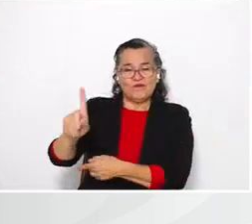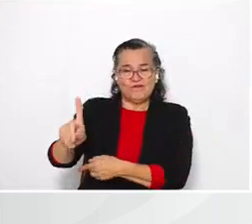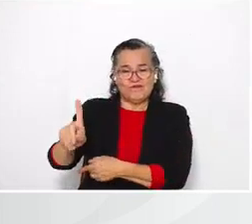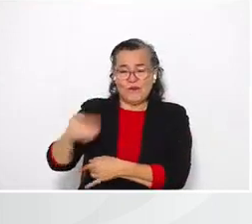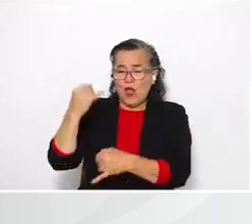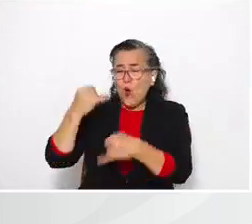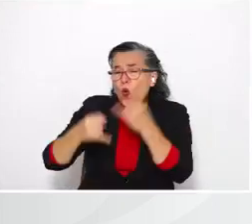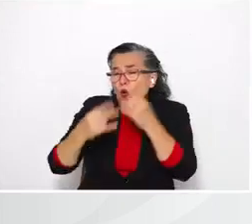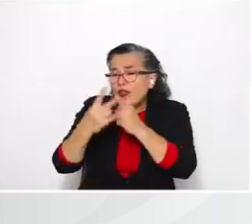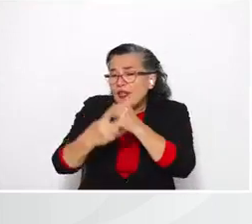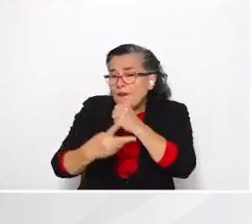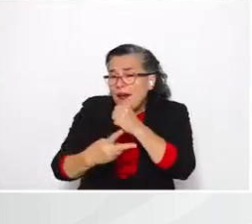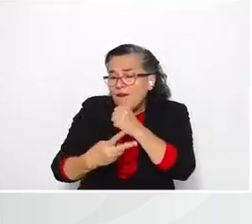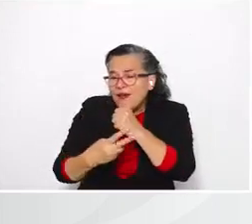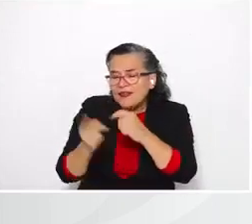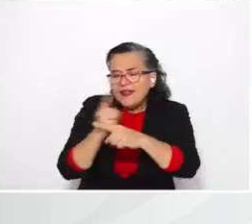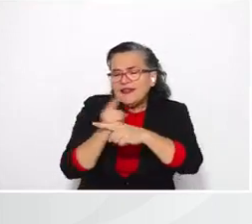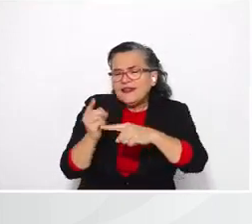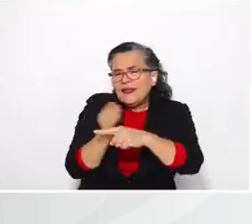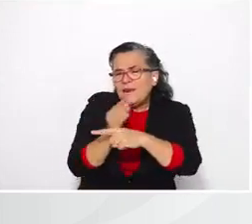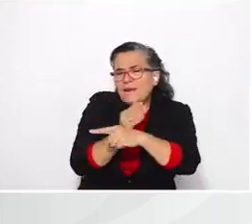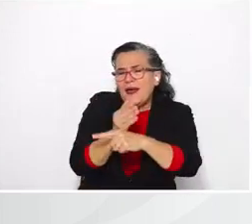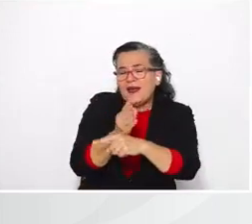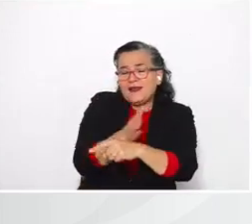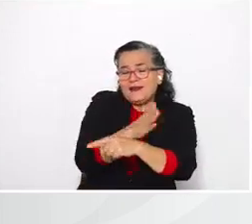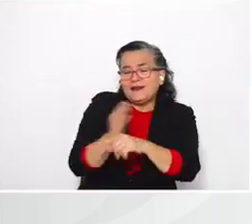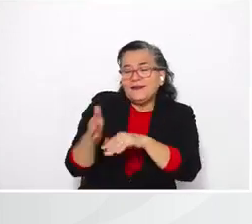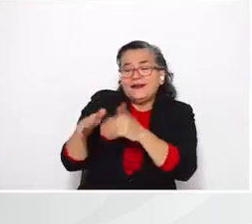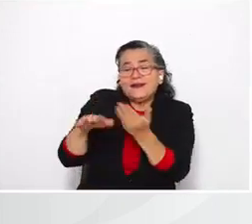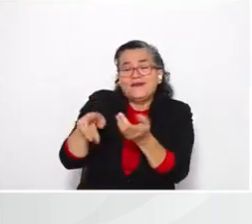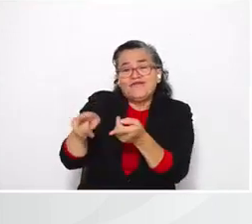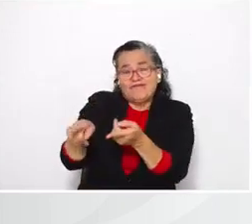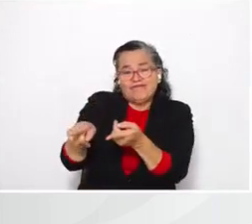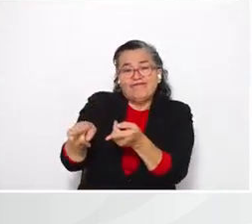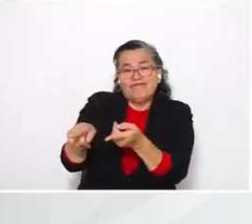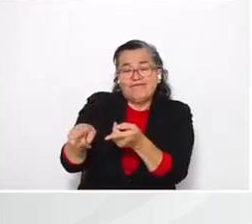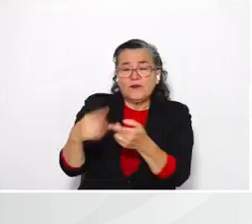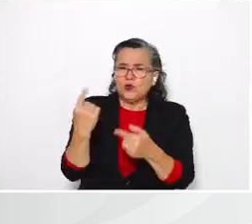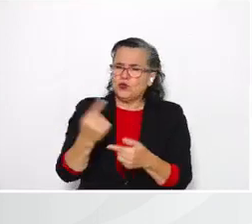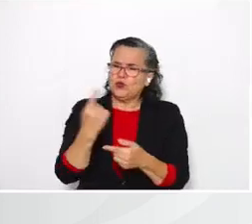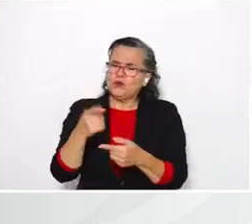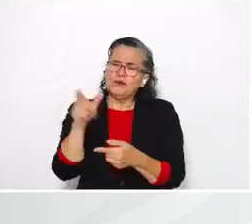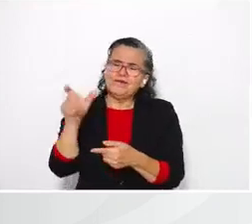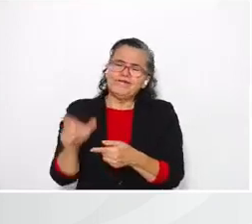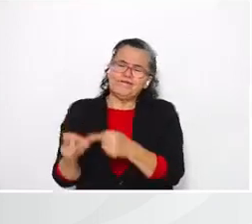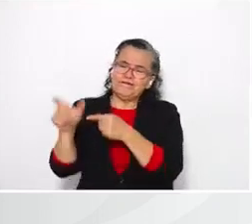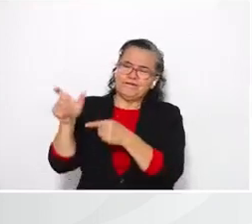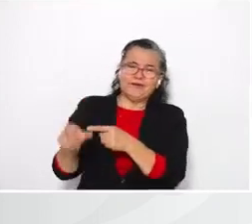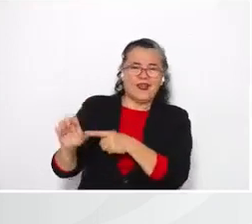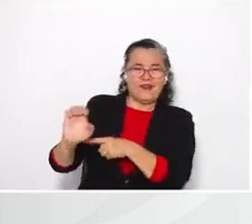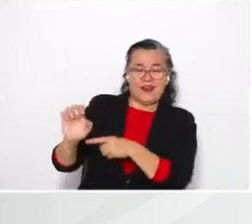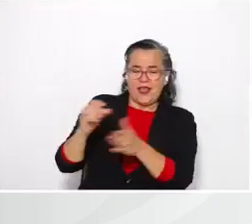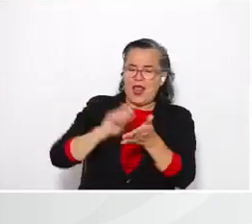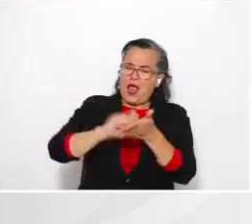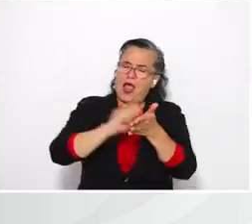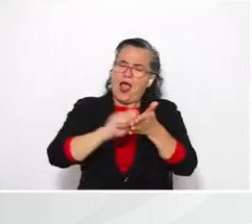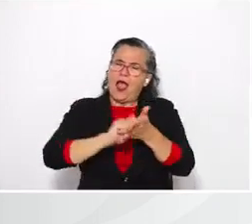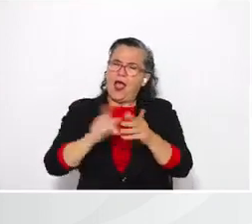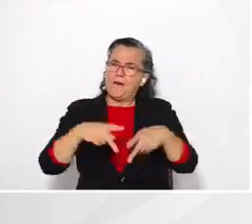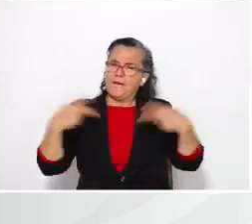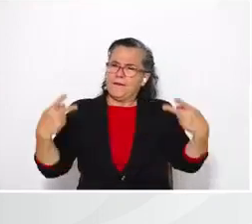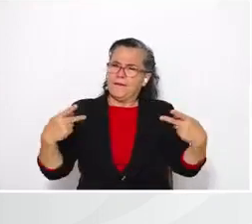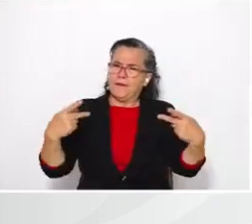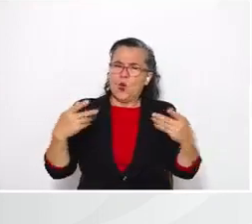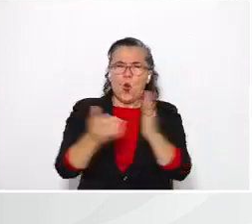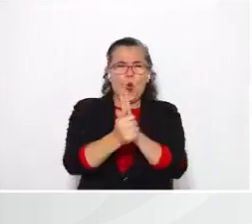hacer música semanas antes de su fallecimiento. Siempre fue Enrique en sus artículos de prensa